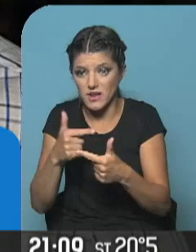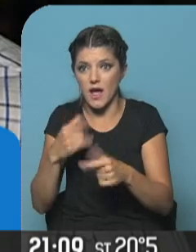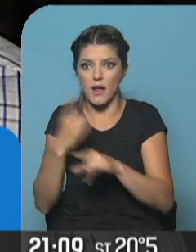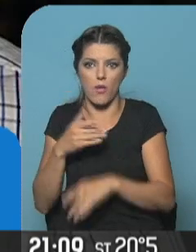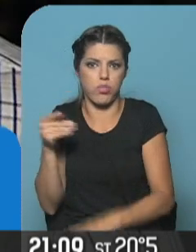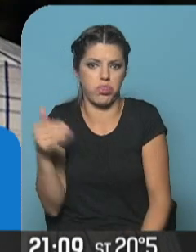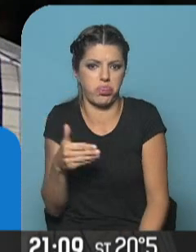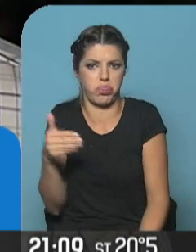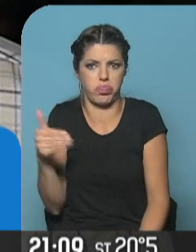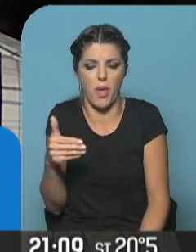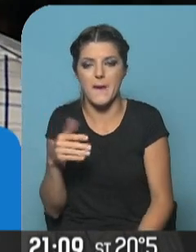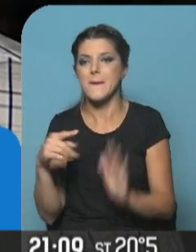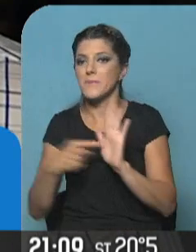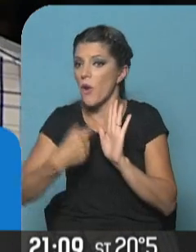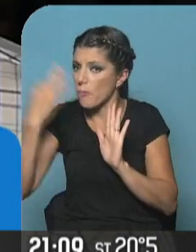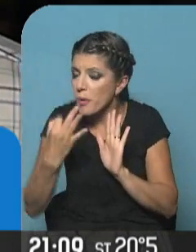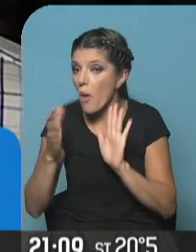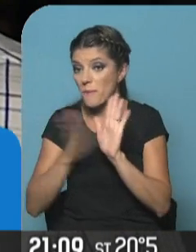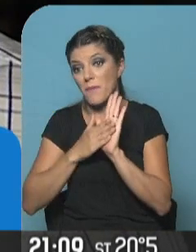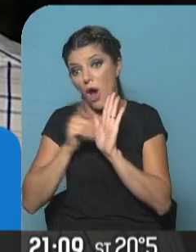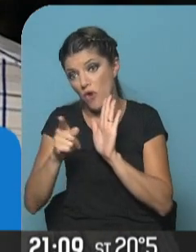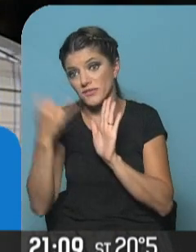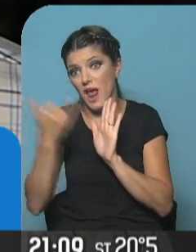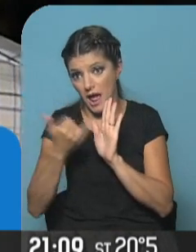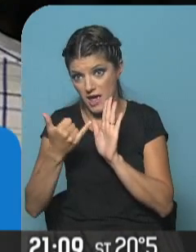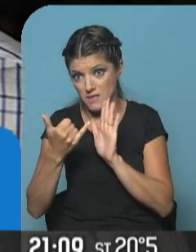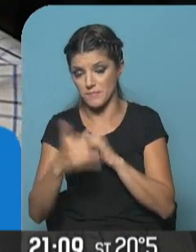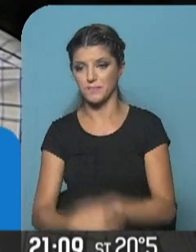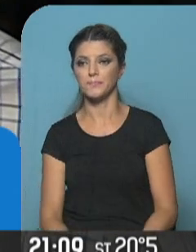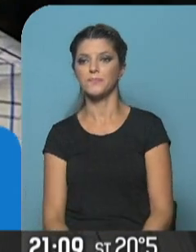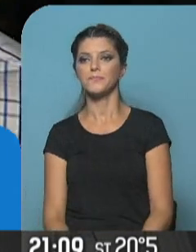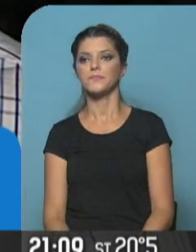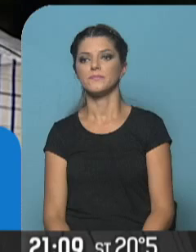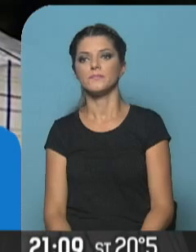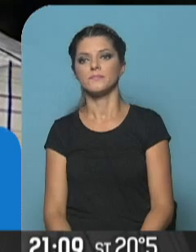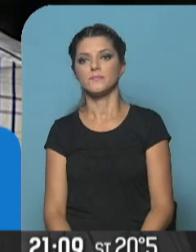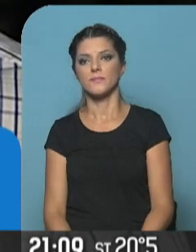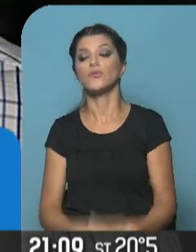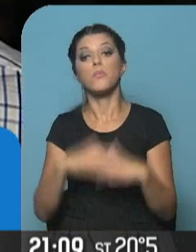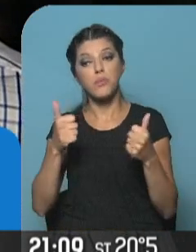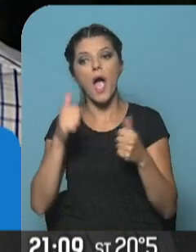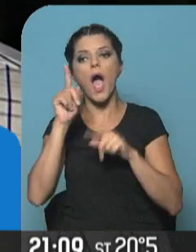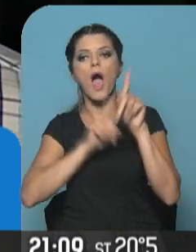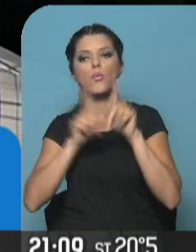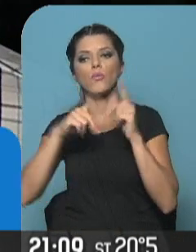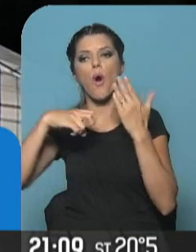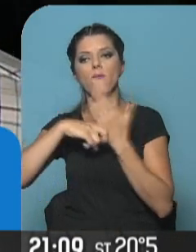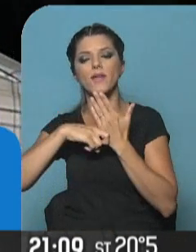Pero las pruebas sobran. Hubiese sido muy bueno que cuando muchos de nosotros, el periodismo de investigación, algunos